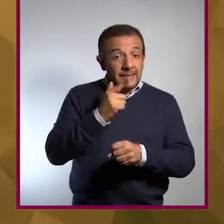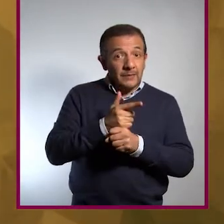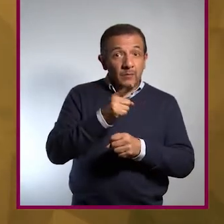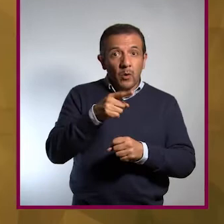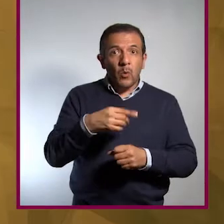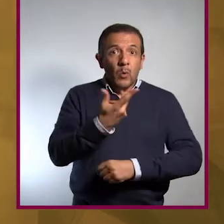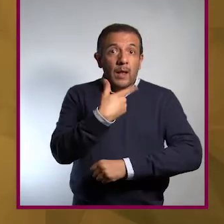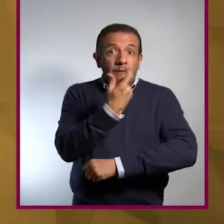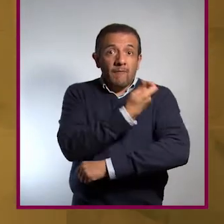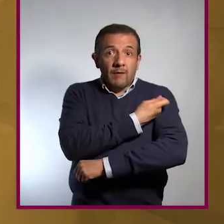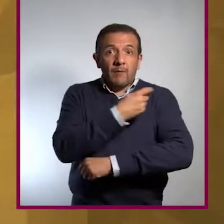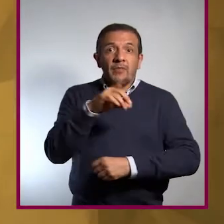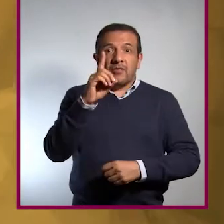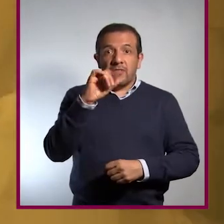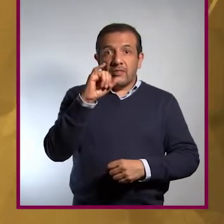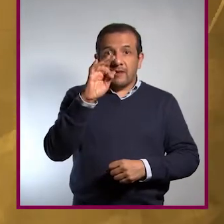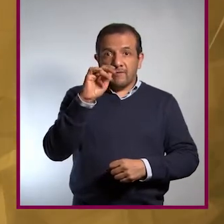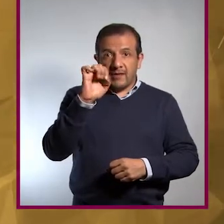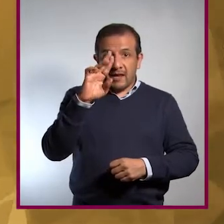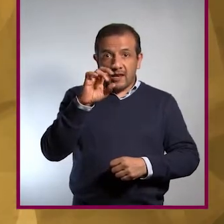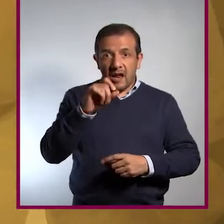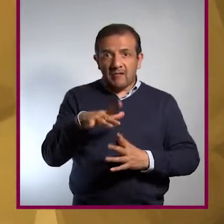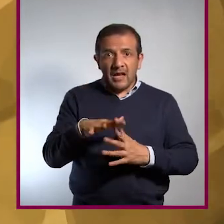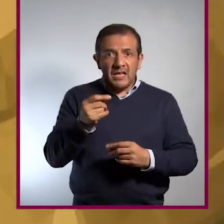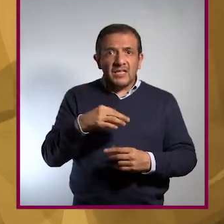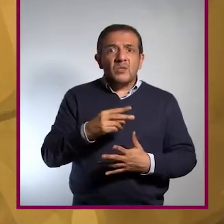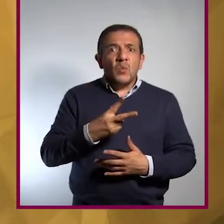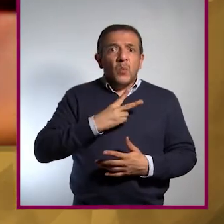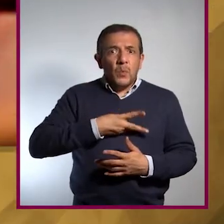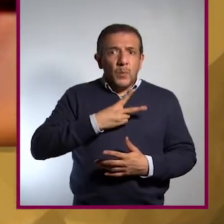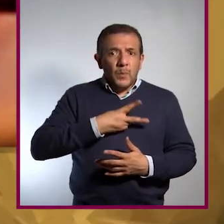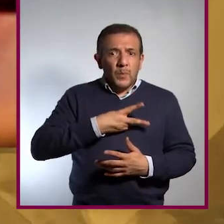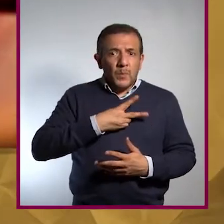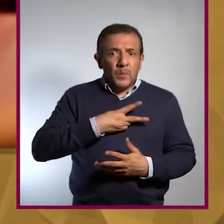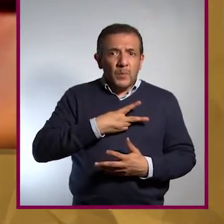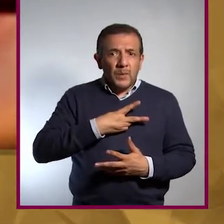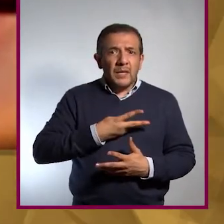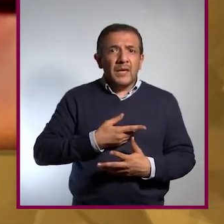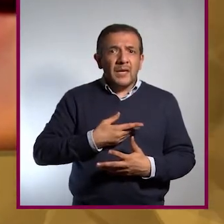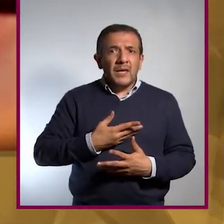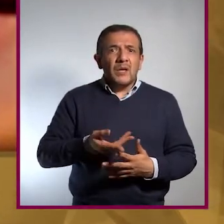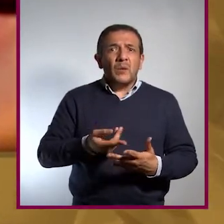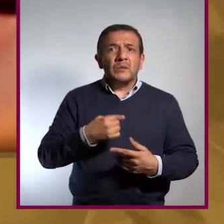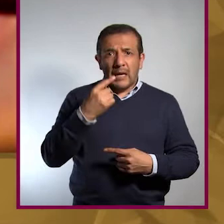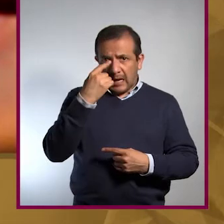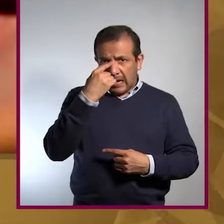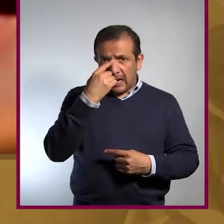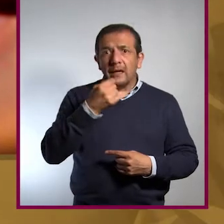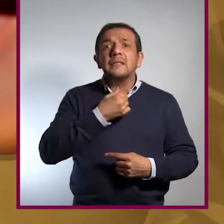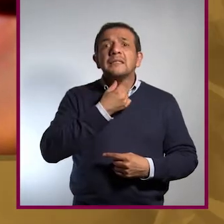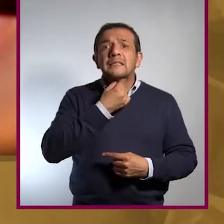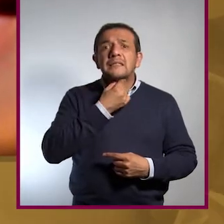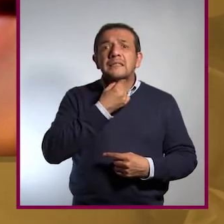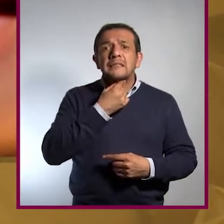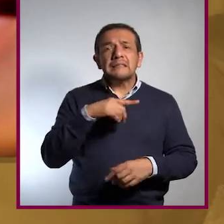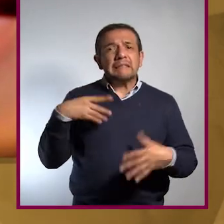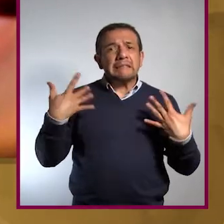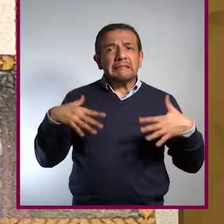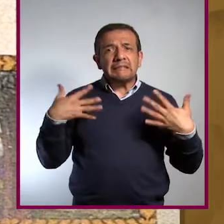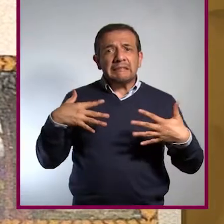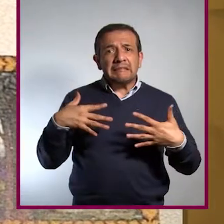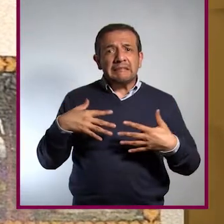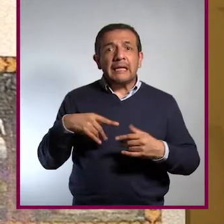por descubrir la vacuna contra la difteria, una enfermedad viral que ocasiona una infección severa en nariz y